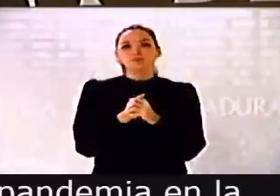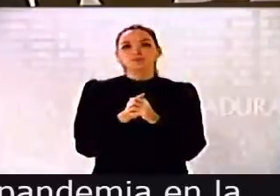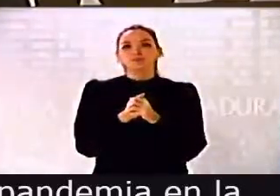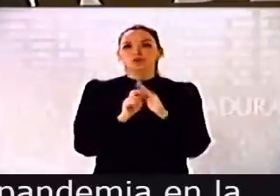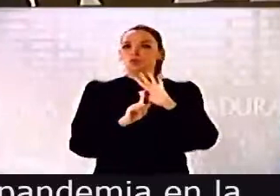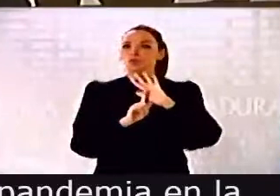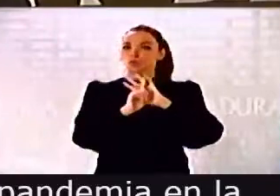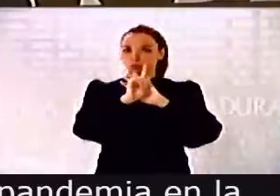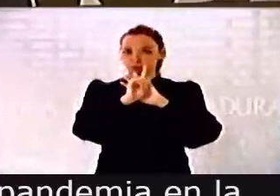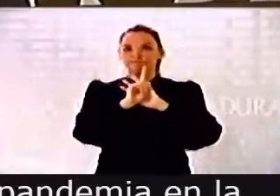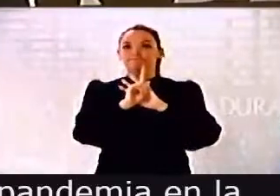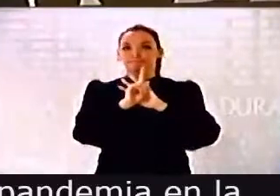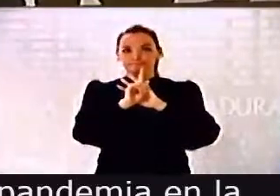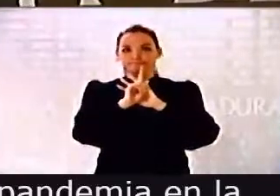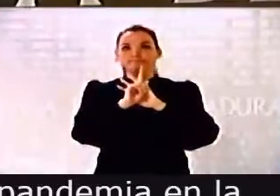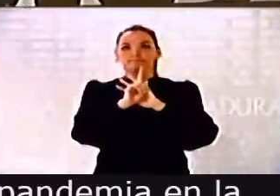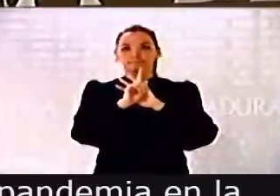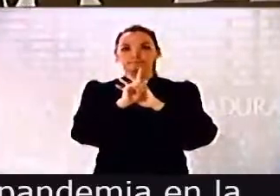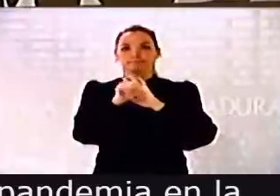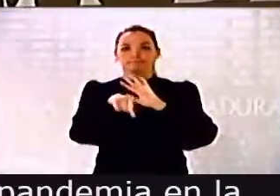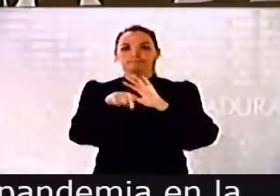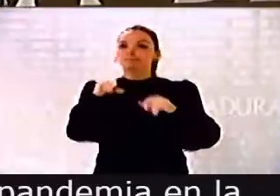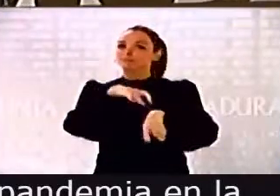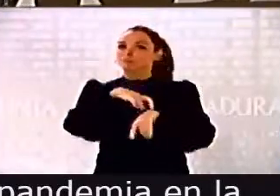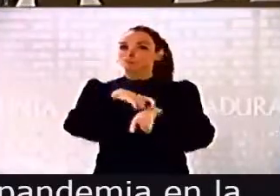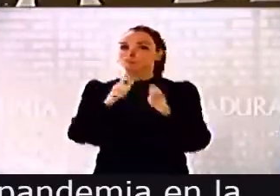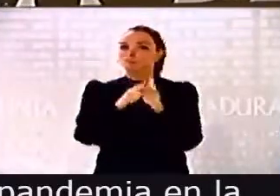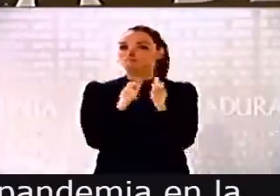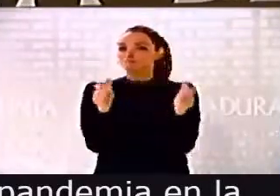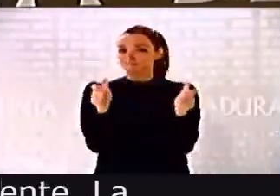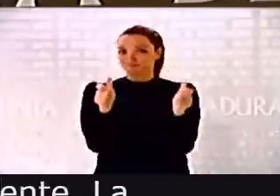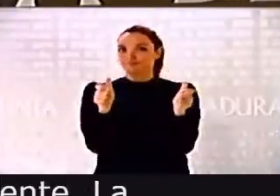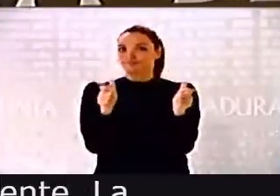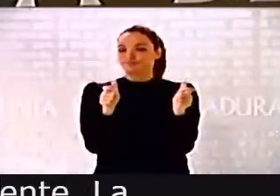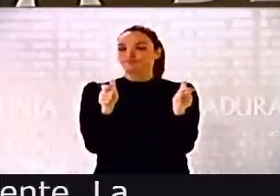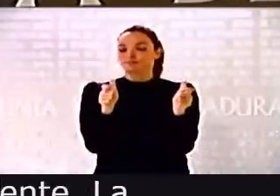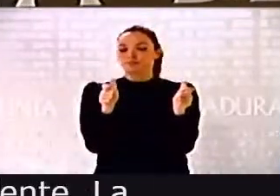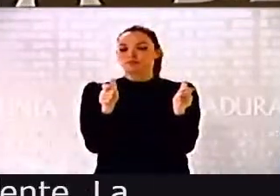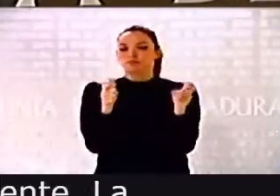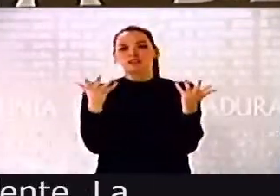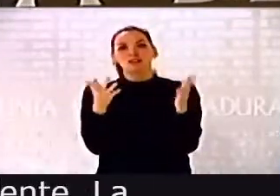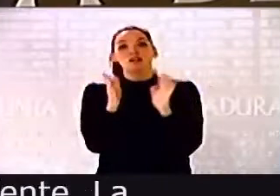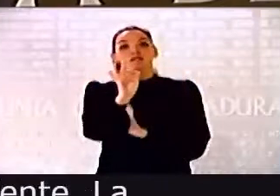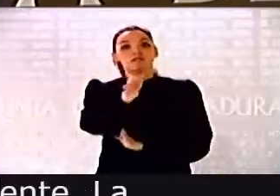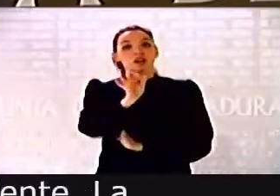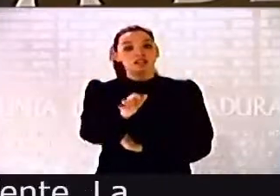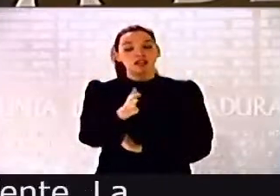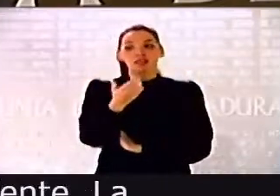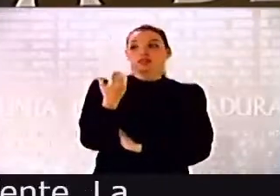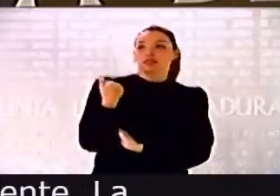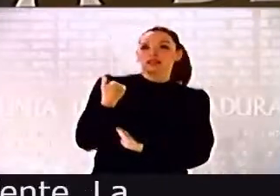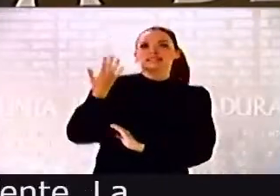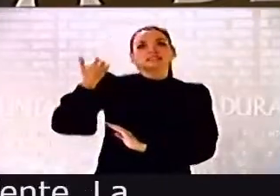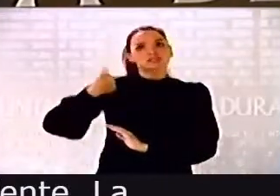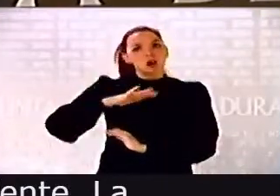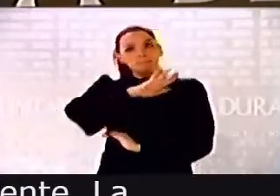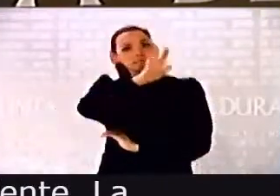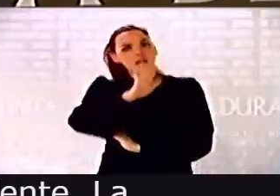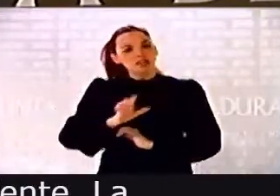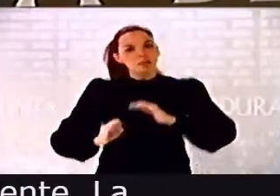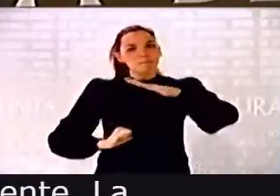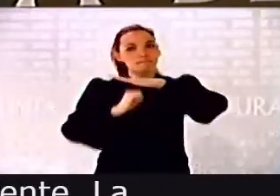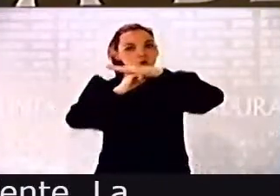ascendente, la incidencia ascendente, es decir, es verdad que habíamos alcanzado un pico el